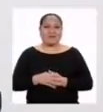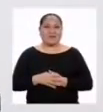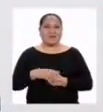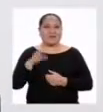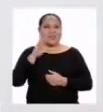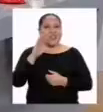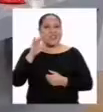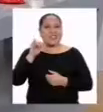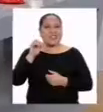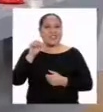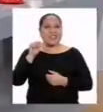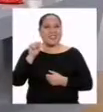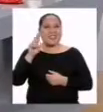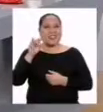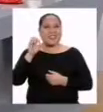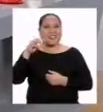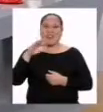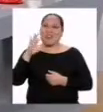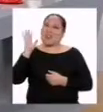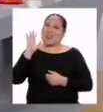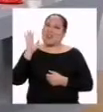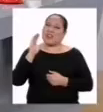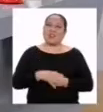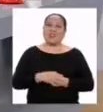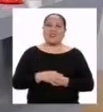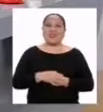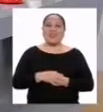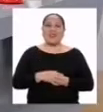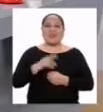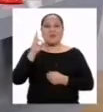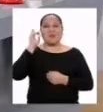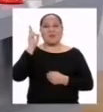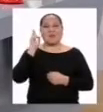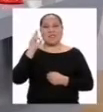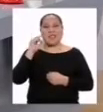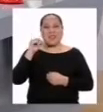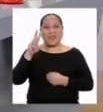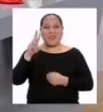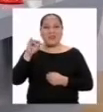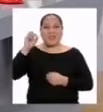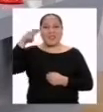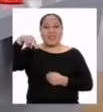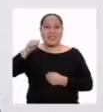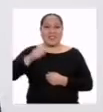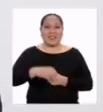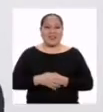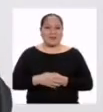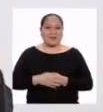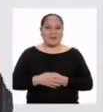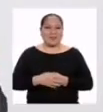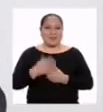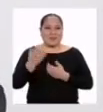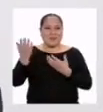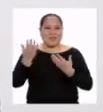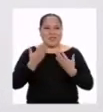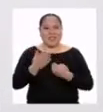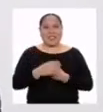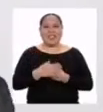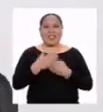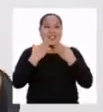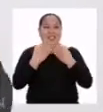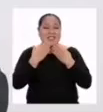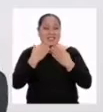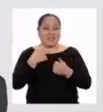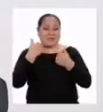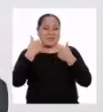Hola Yeremis. ¿Cómo está, profesora Virna Espinosa? Bienvenida a Aprendo en Casa. Gracias, estoy